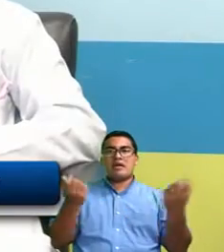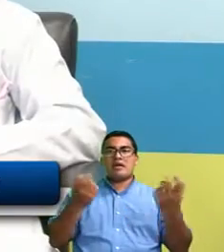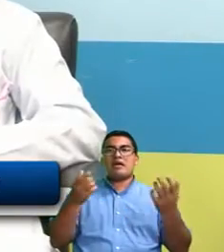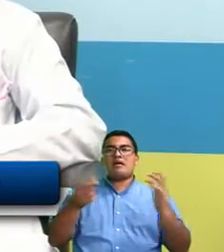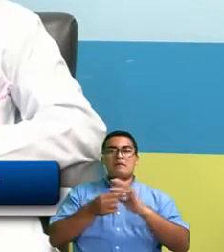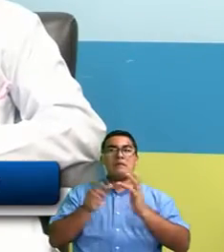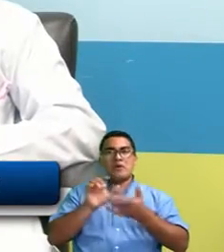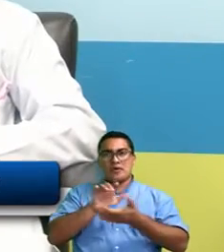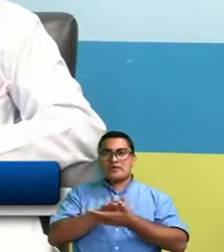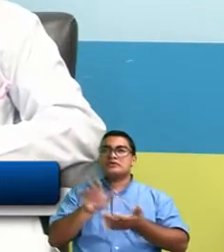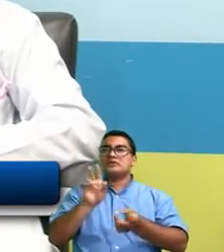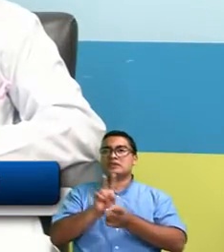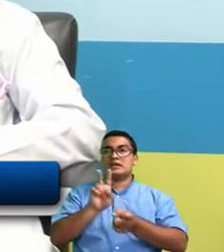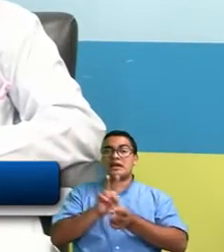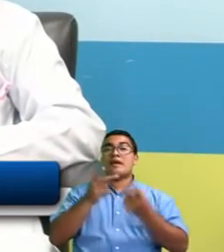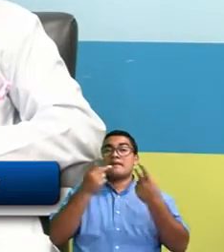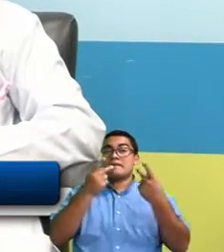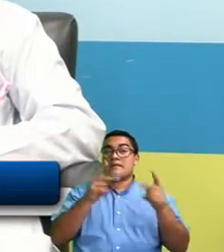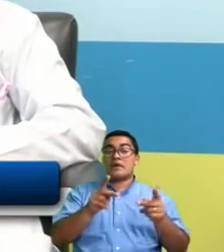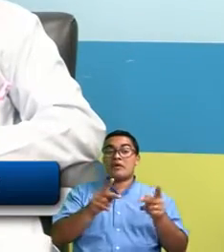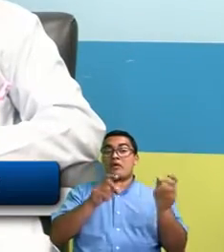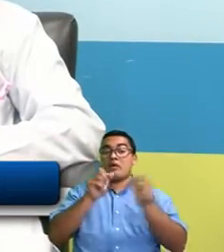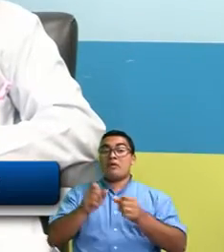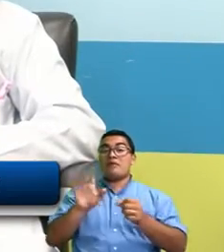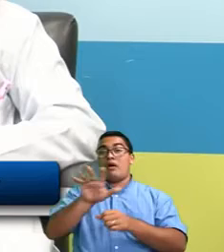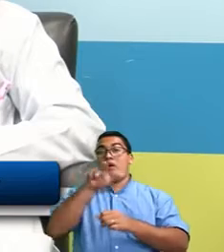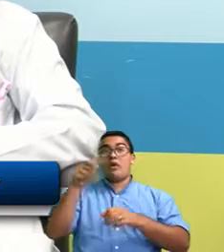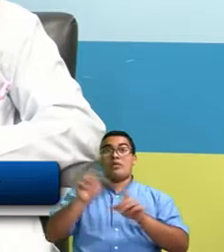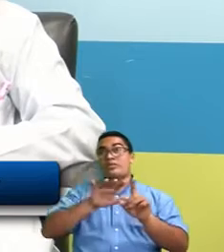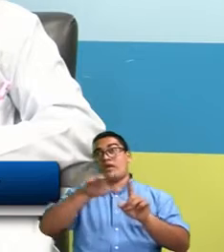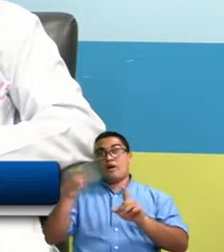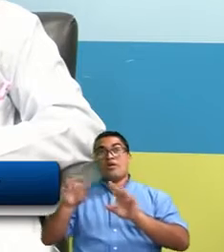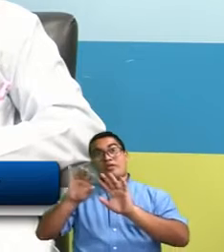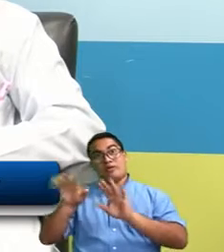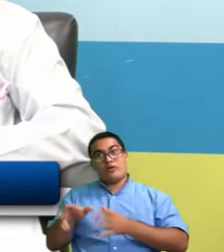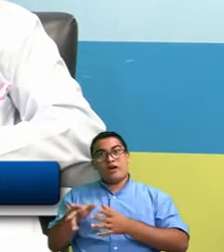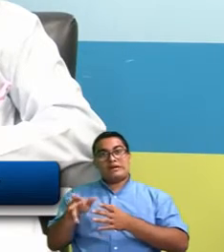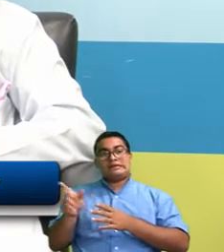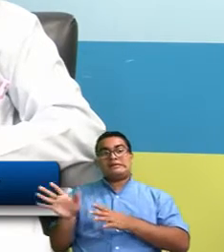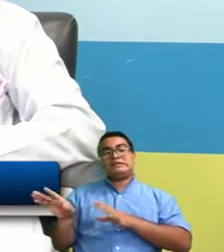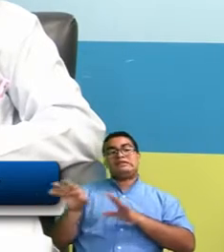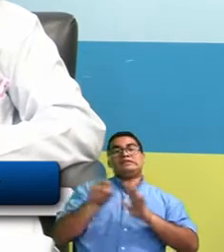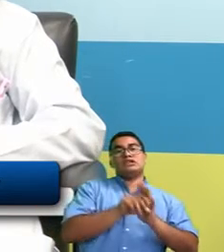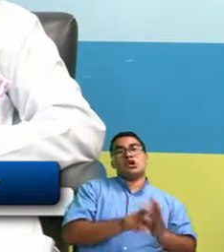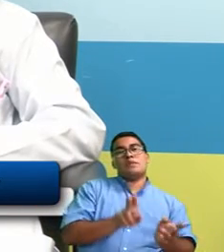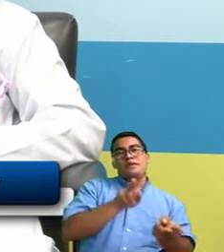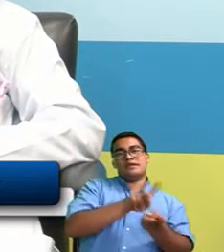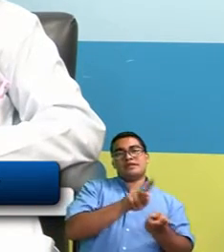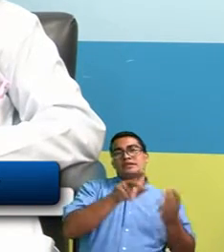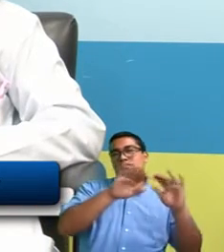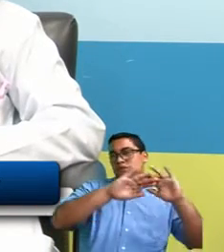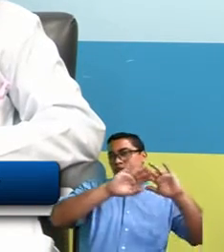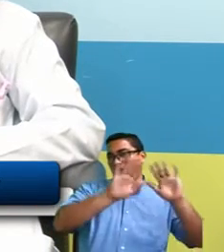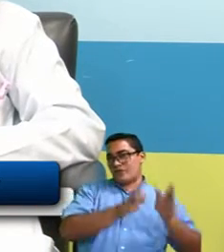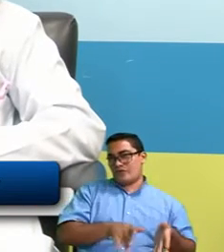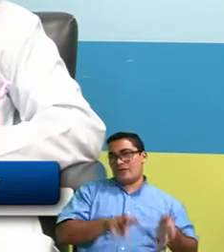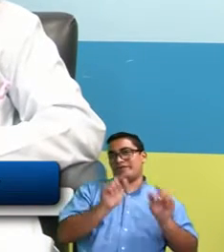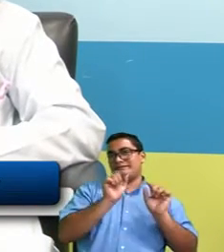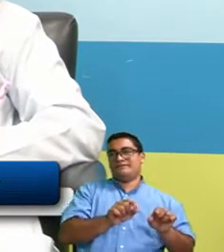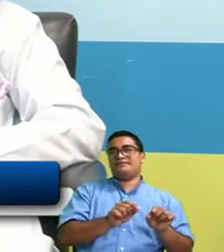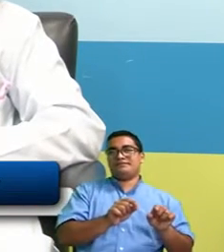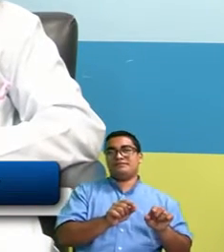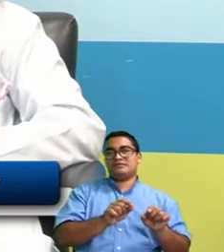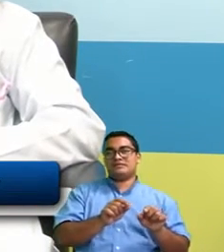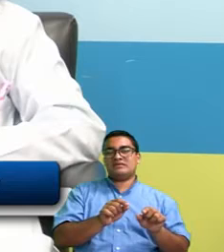si su pareja tiene múltiples parejas sexuales, entonces la mujer está en riesgo. Porque si su pareja tiene